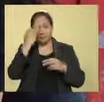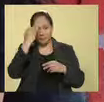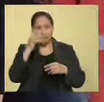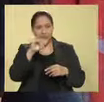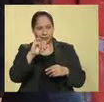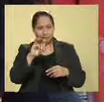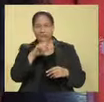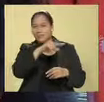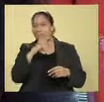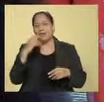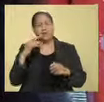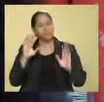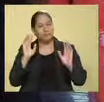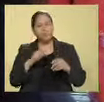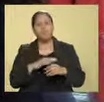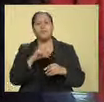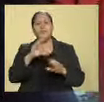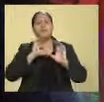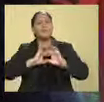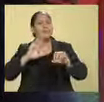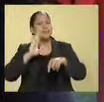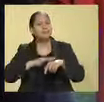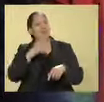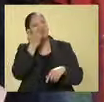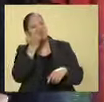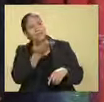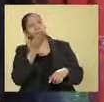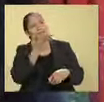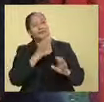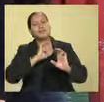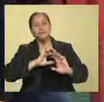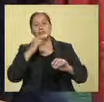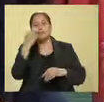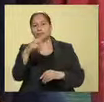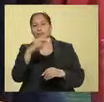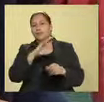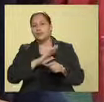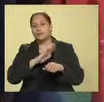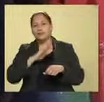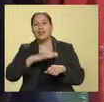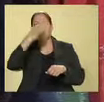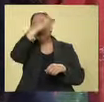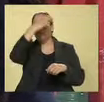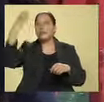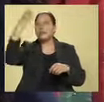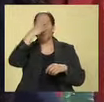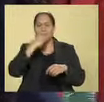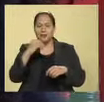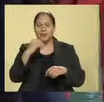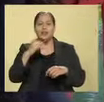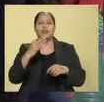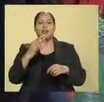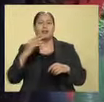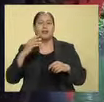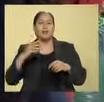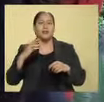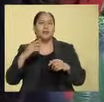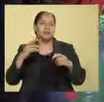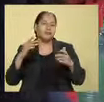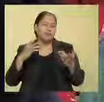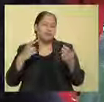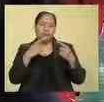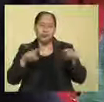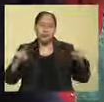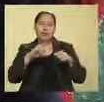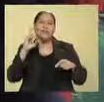Sí, bastante tiempo. ¿Y cuál es la canción que más pide la gente? Cielito lindo, el son de la negra es lo que más piden.